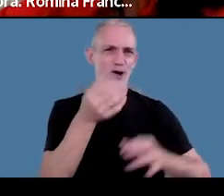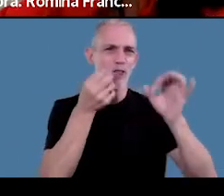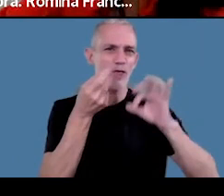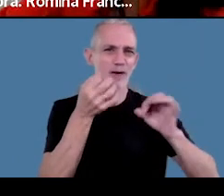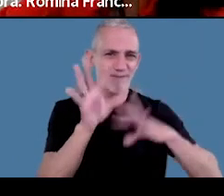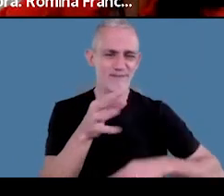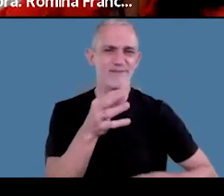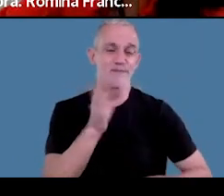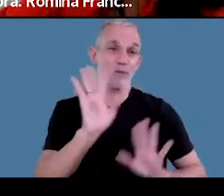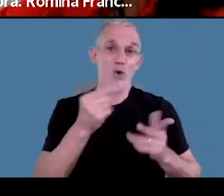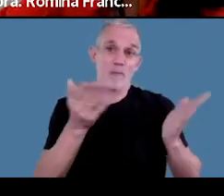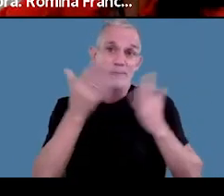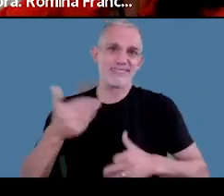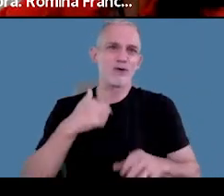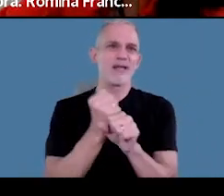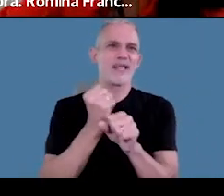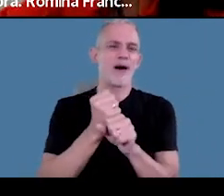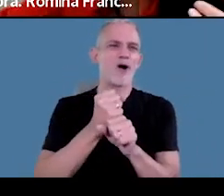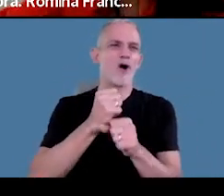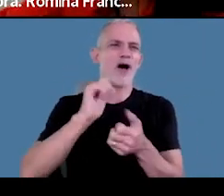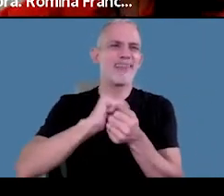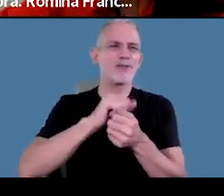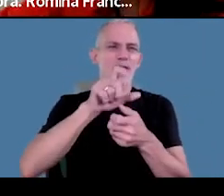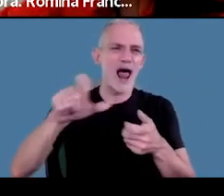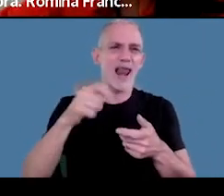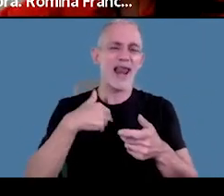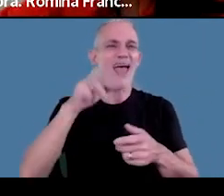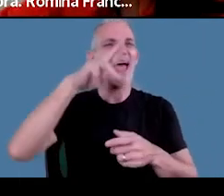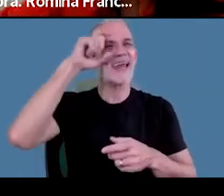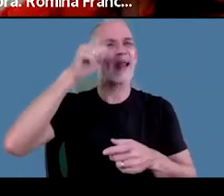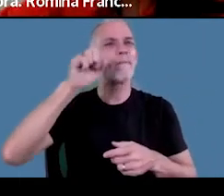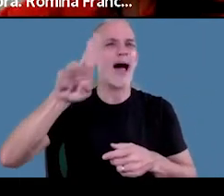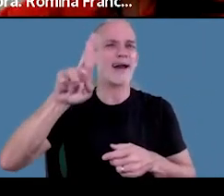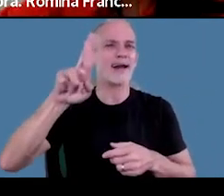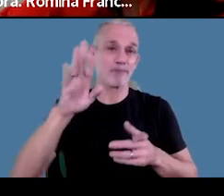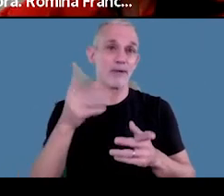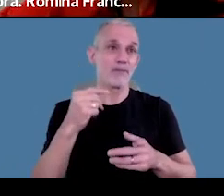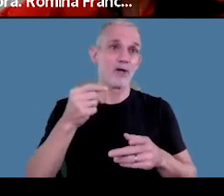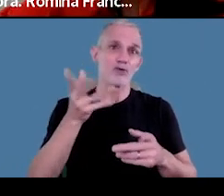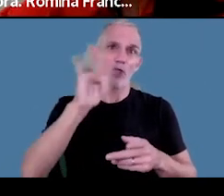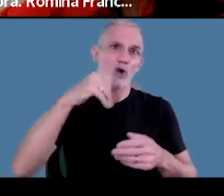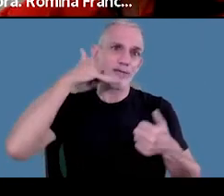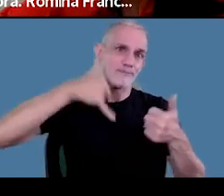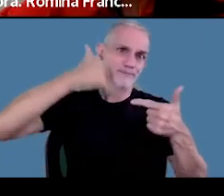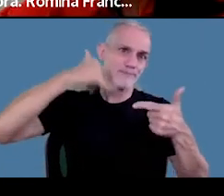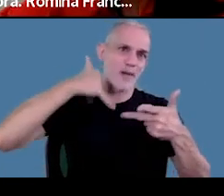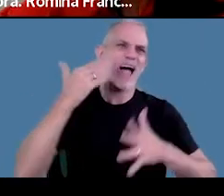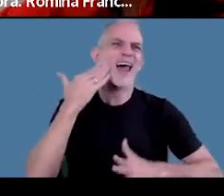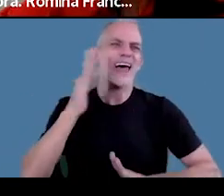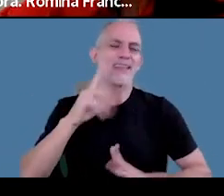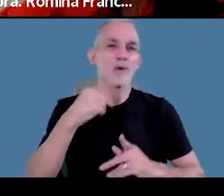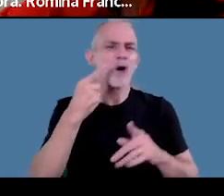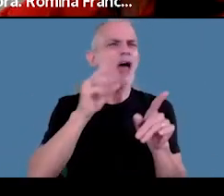me presentaron, bueno, yo trabajo en la editorial, Repar, a mí me llaman todas las tardes por teléfono, y esa es una gran cuestión, porque dicen, ¿es divisa